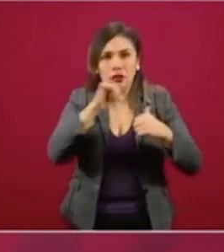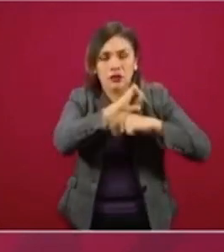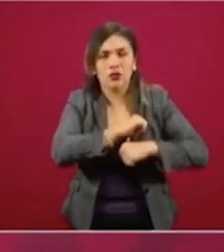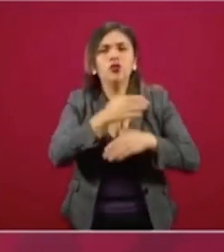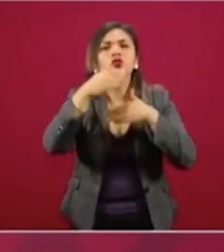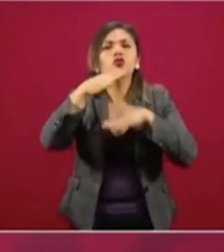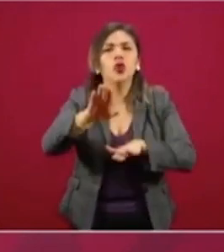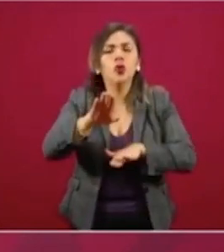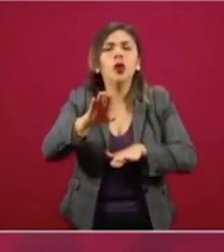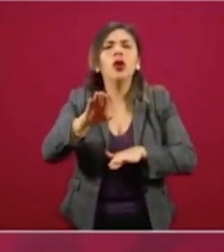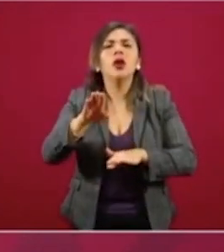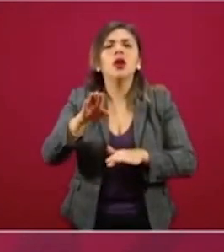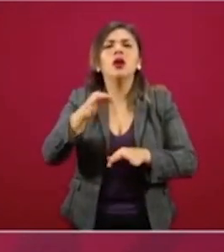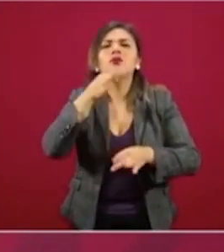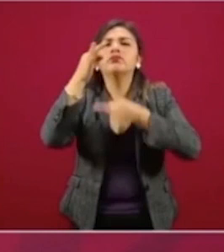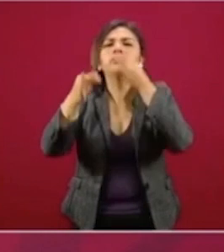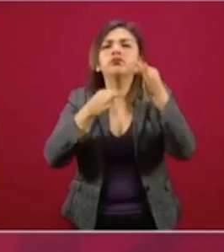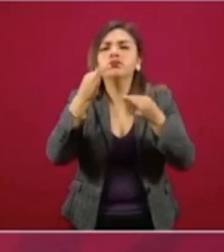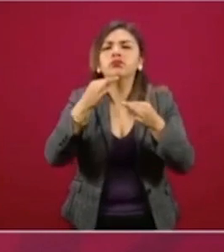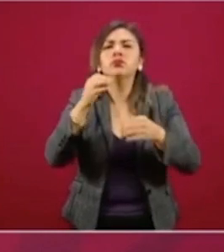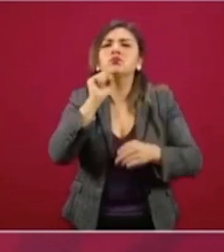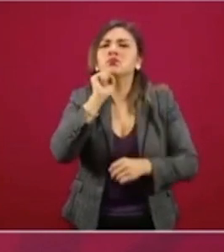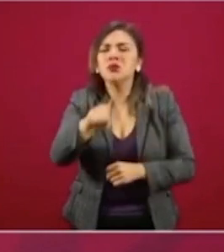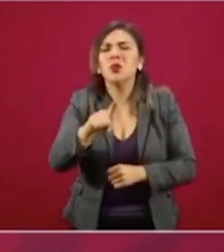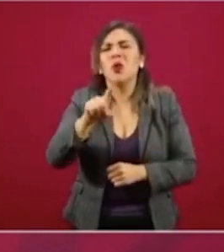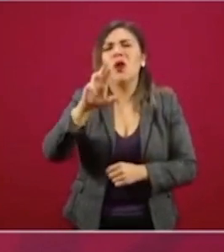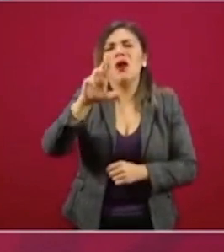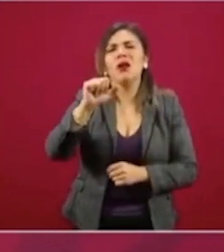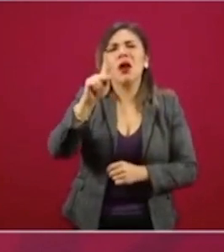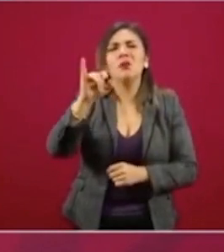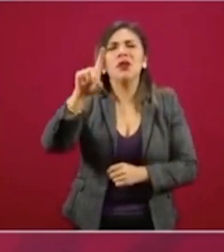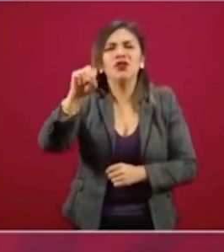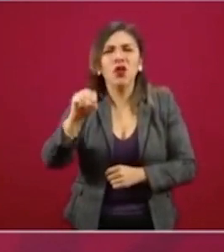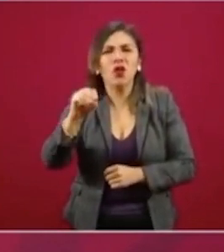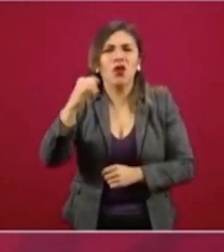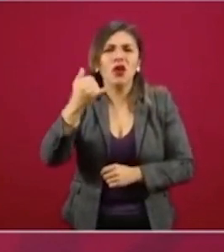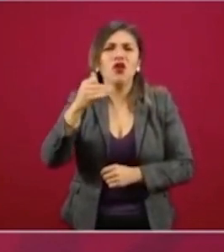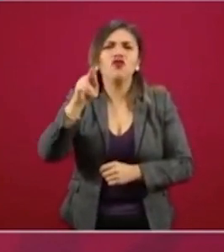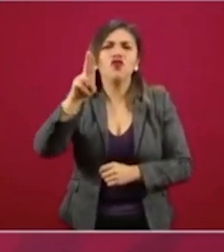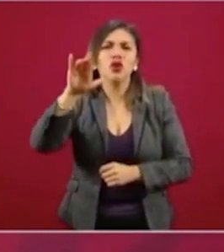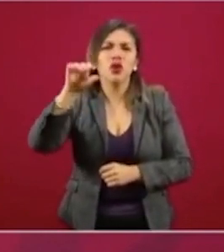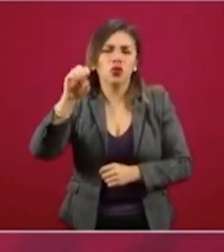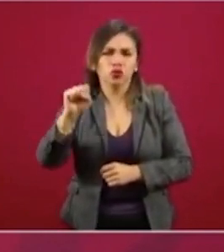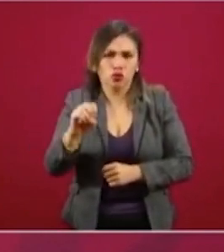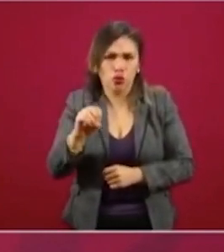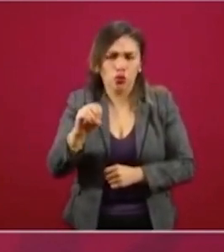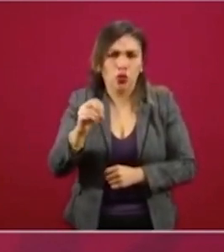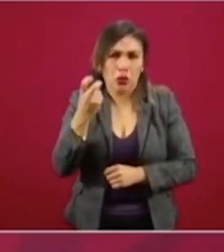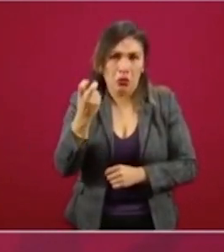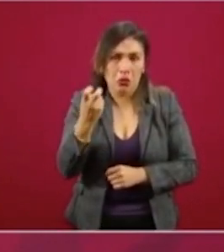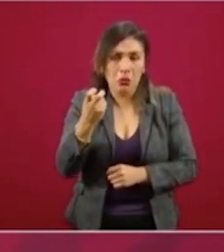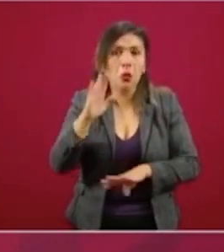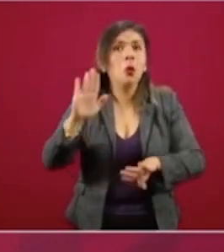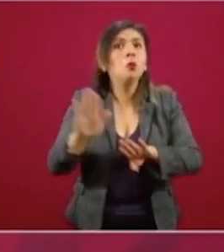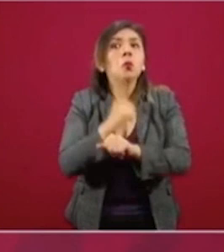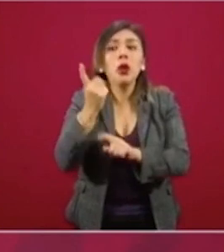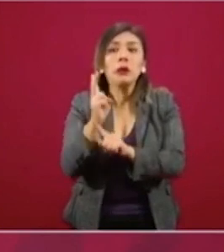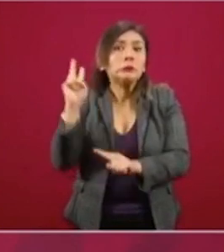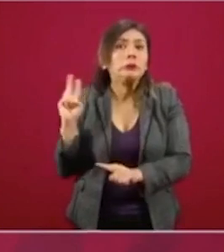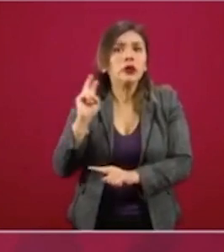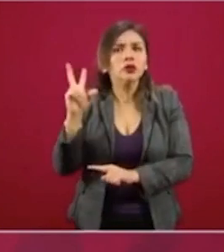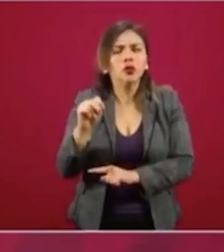sobre la nota diplomática por lo de Rápido y Furioso. ¿Por qué no lo hicieron el